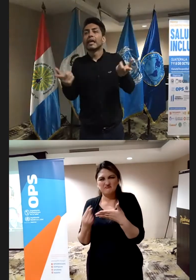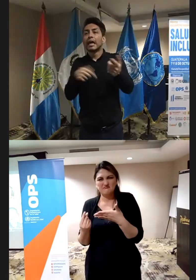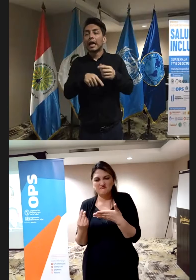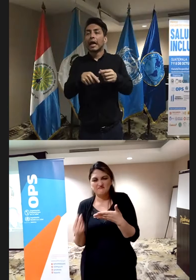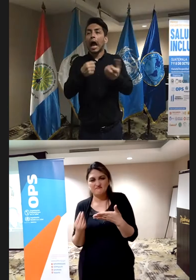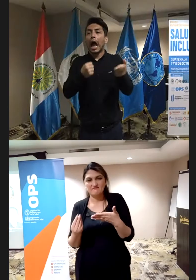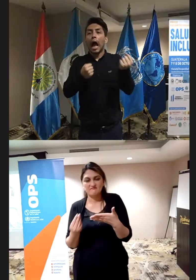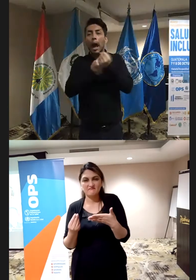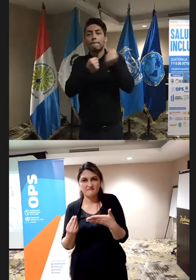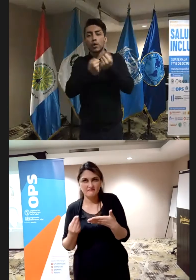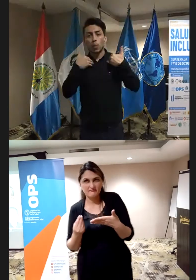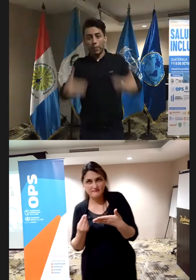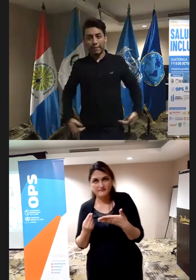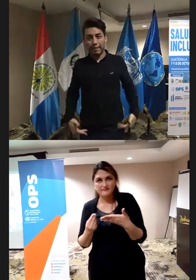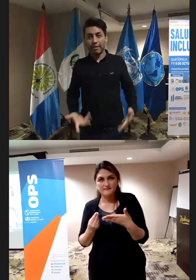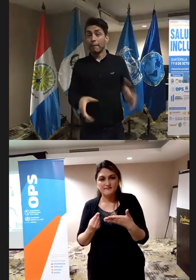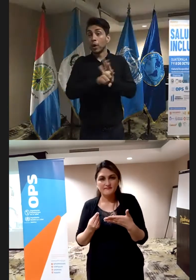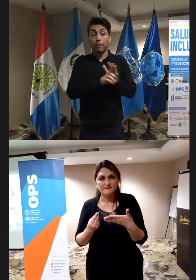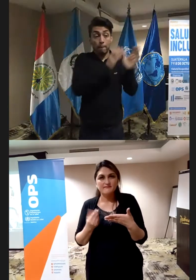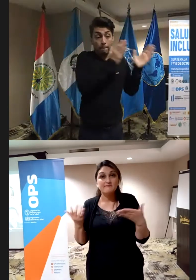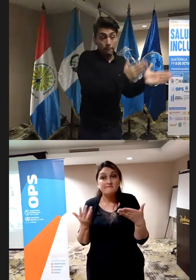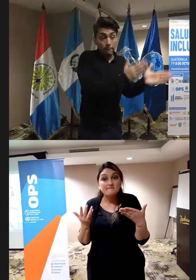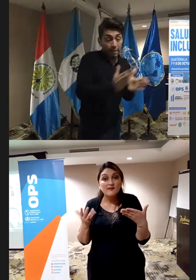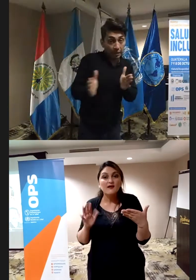Por ejemplo, para la etapa de preparación.